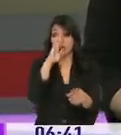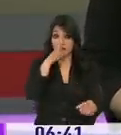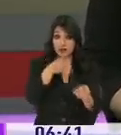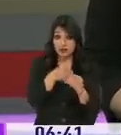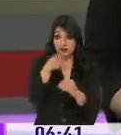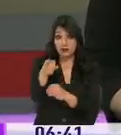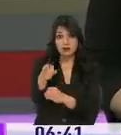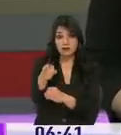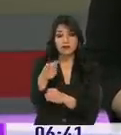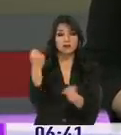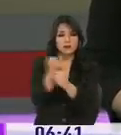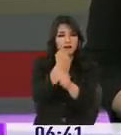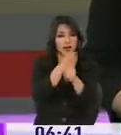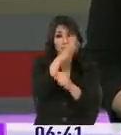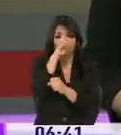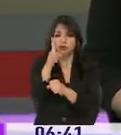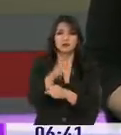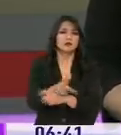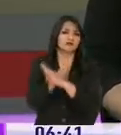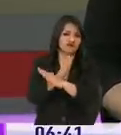la labor de miles de uniformados.